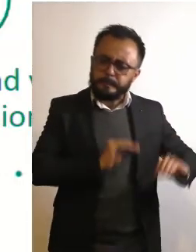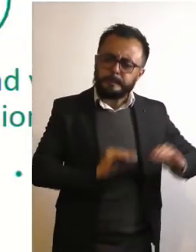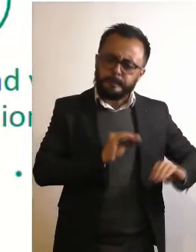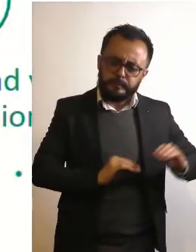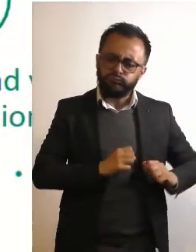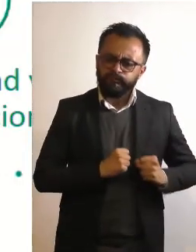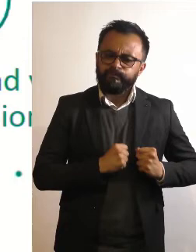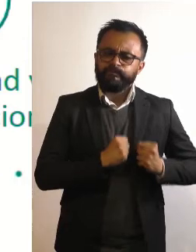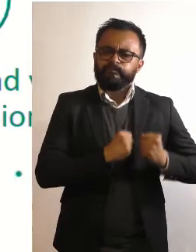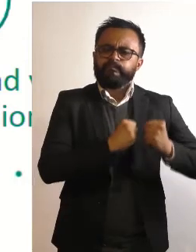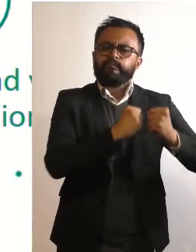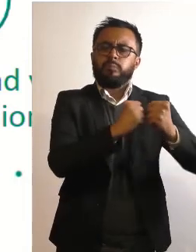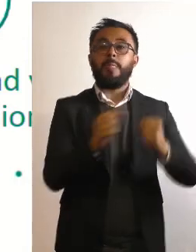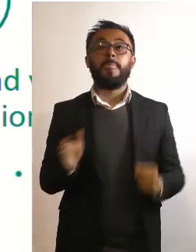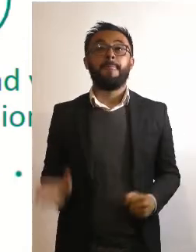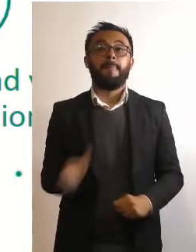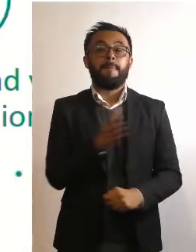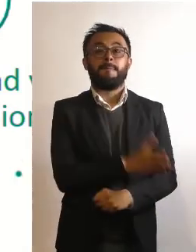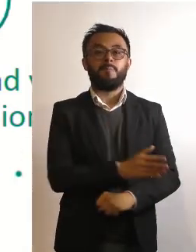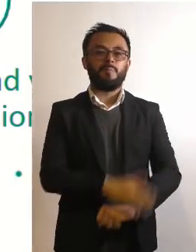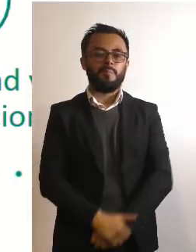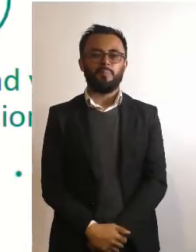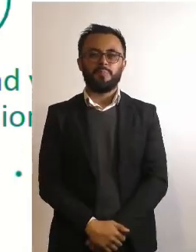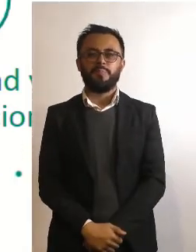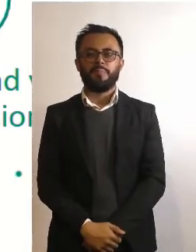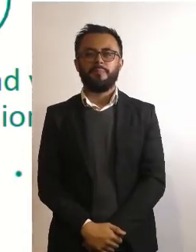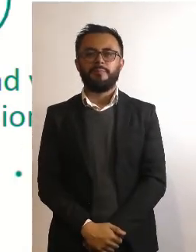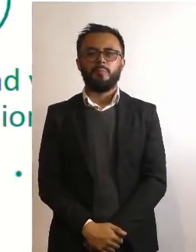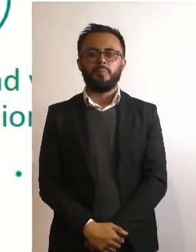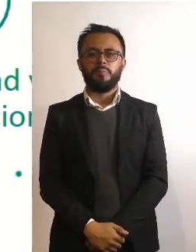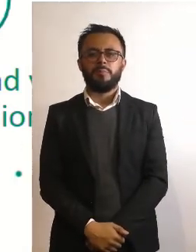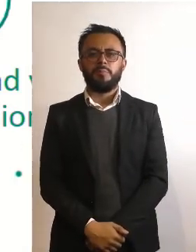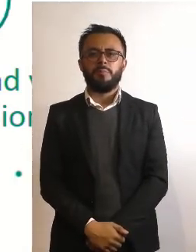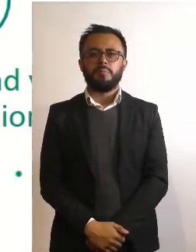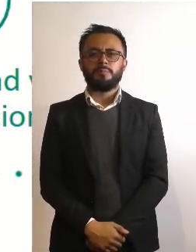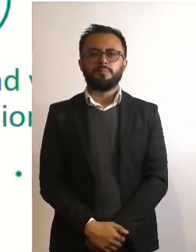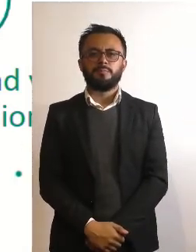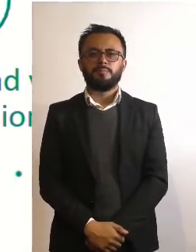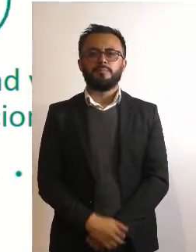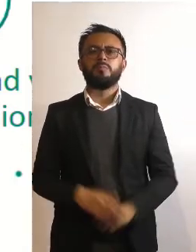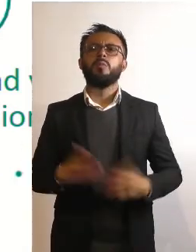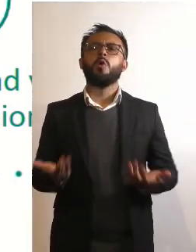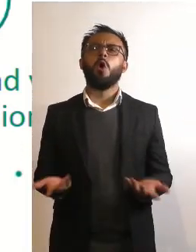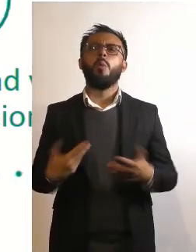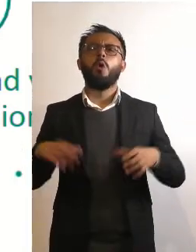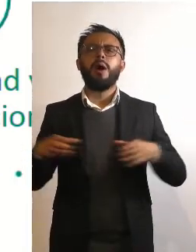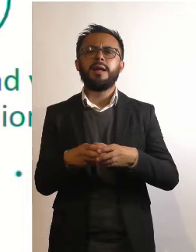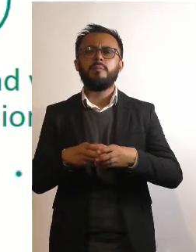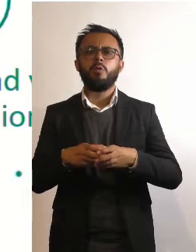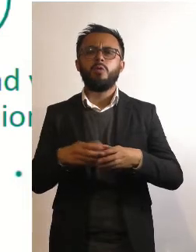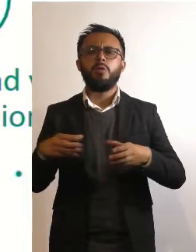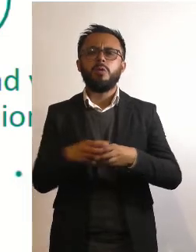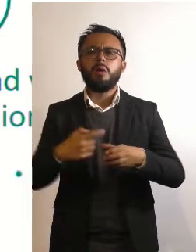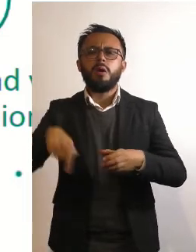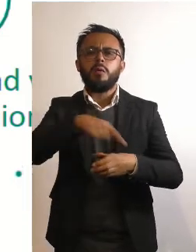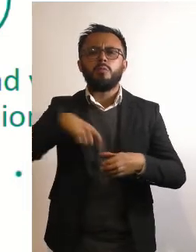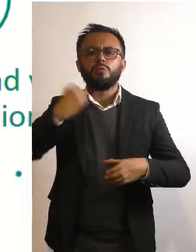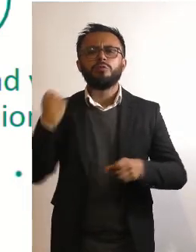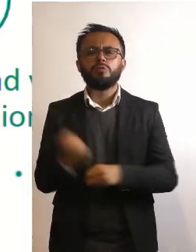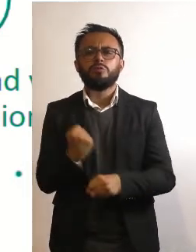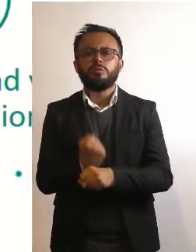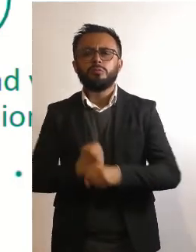Para la consolidación de los equipos de trabajo, se logró reestructurar los equipos